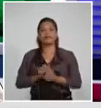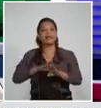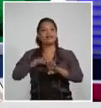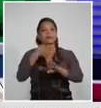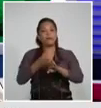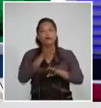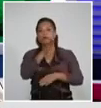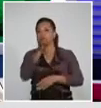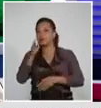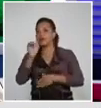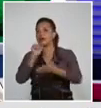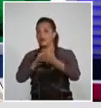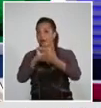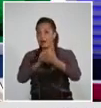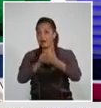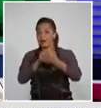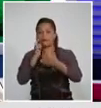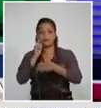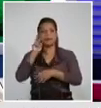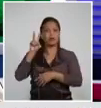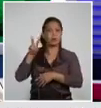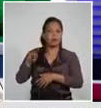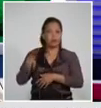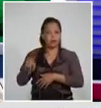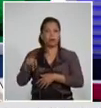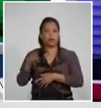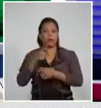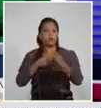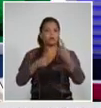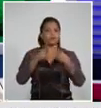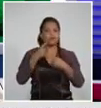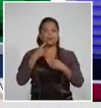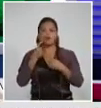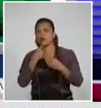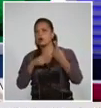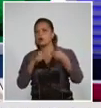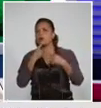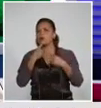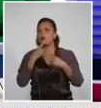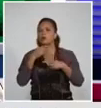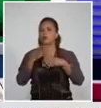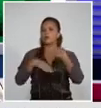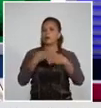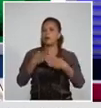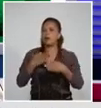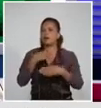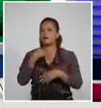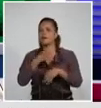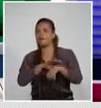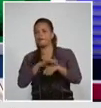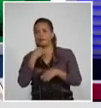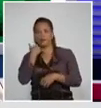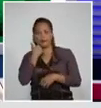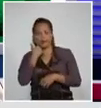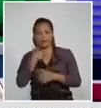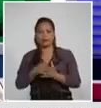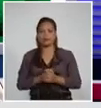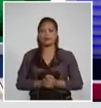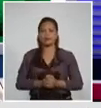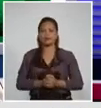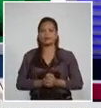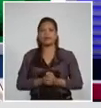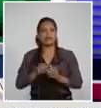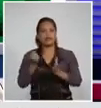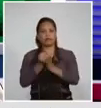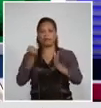determinado se evaluó por alguna sintomatología, se hizo el diagnóstico, se confirmó con